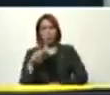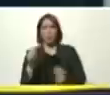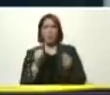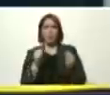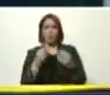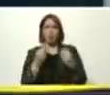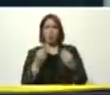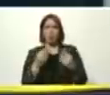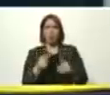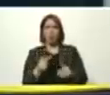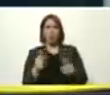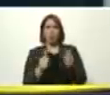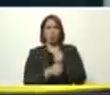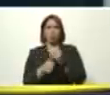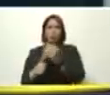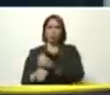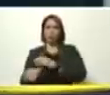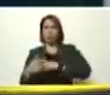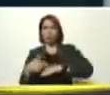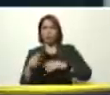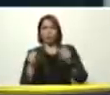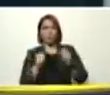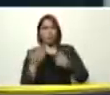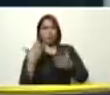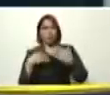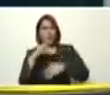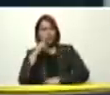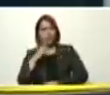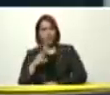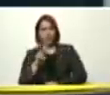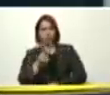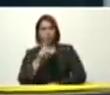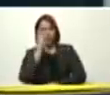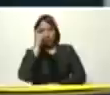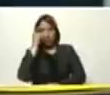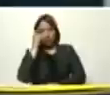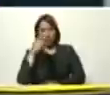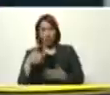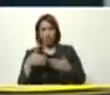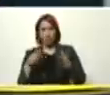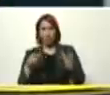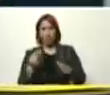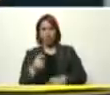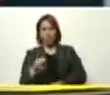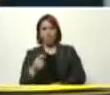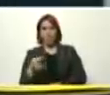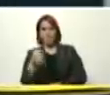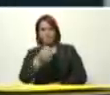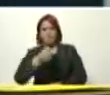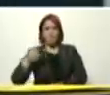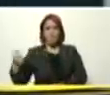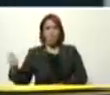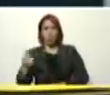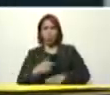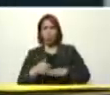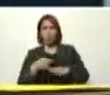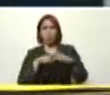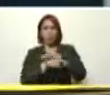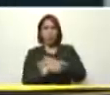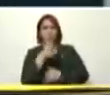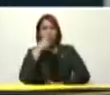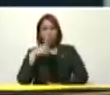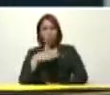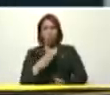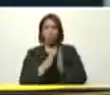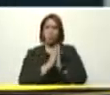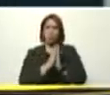ha encontrado la gobernación? Vi hace dos días que le abrieron las compuertas, las puertas de la gobernación para que entrara el pueblo. Por